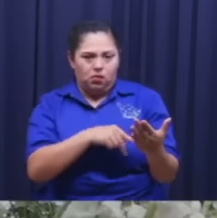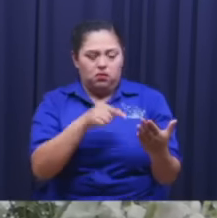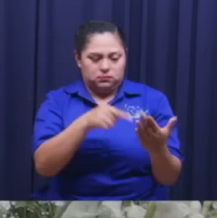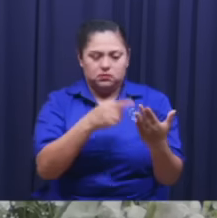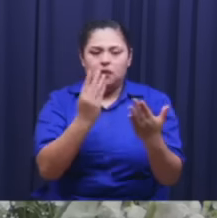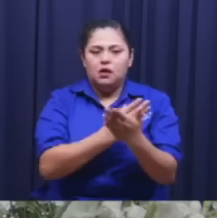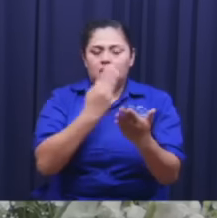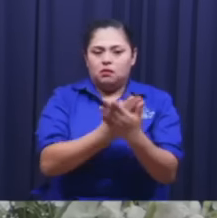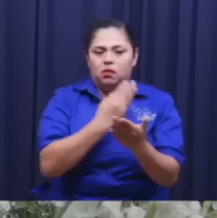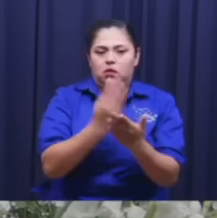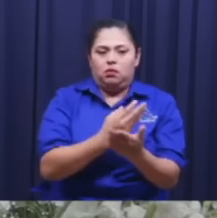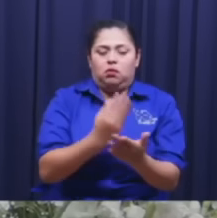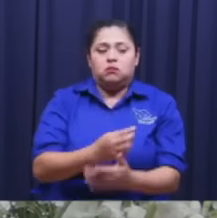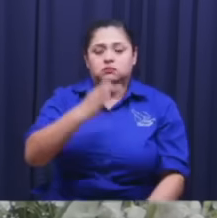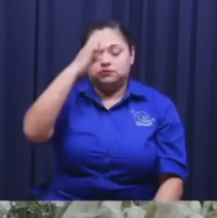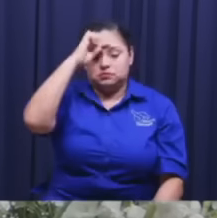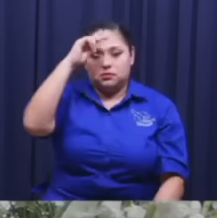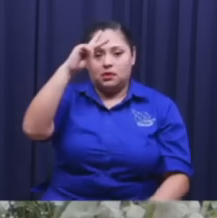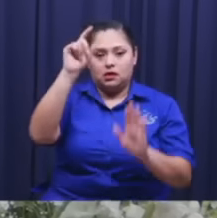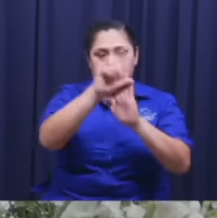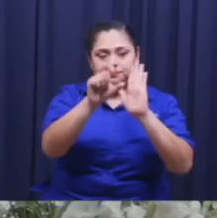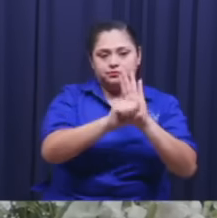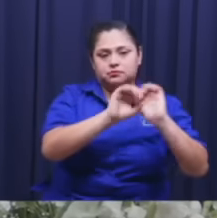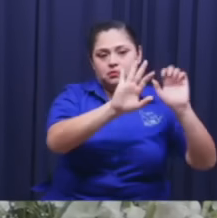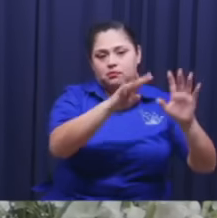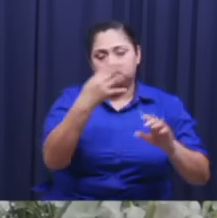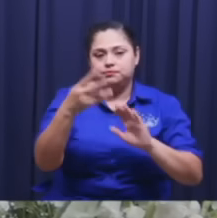Ausejo, Proverbios 14:17.